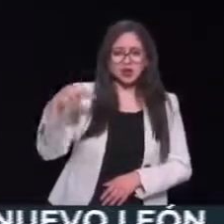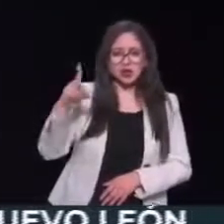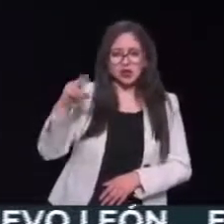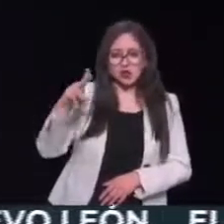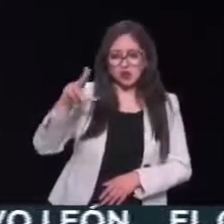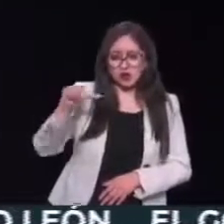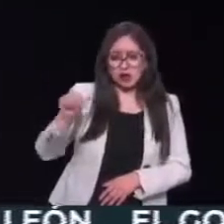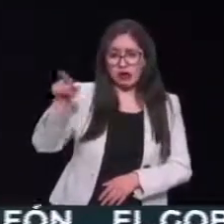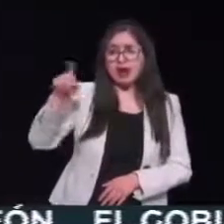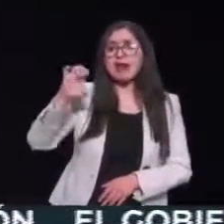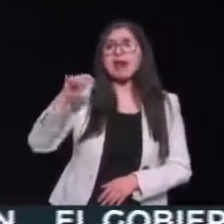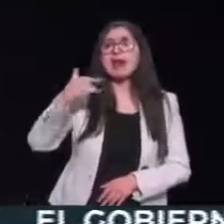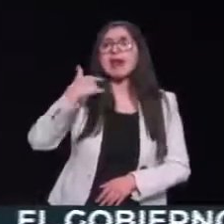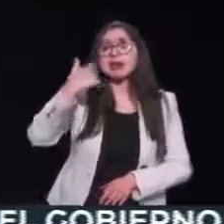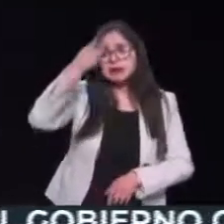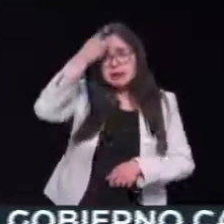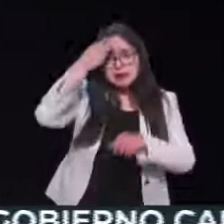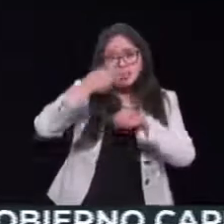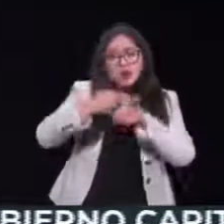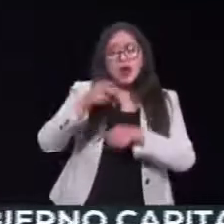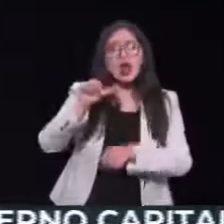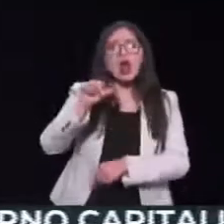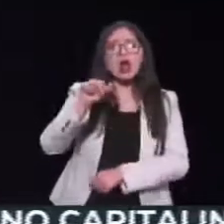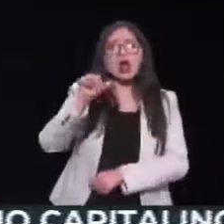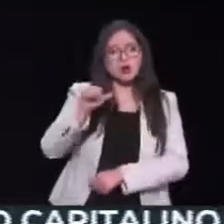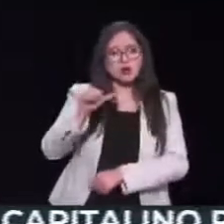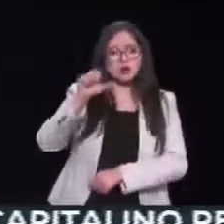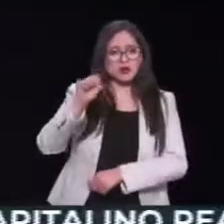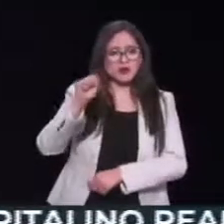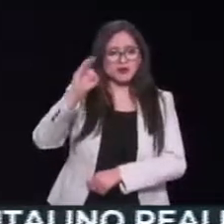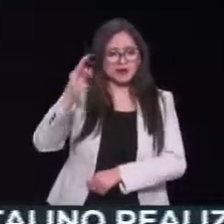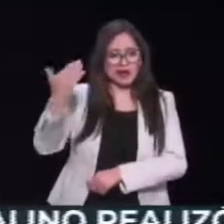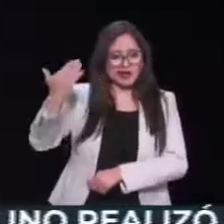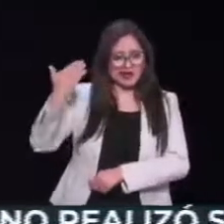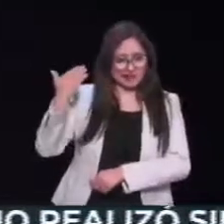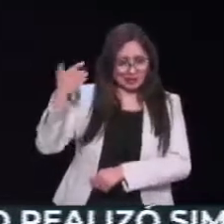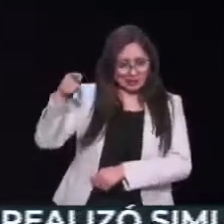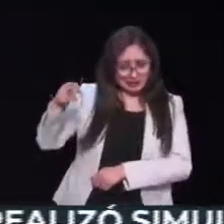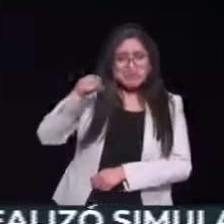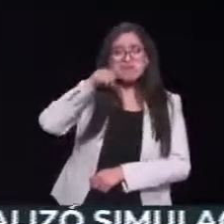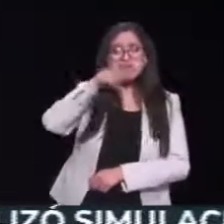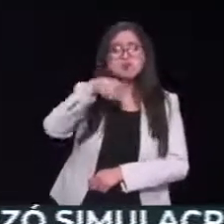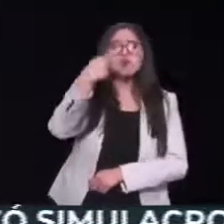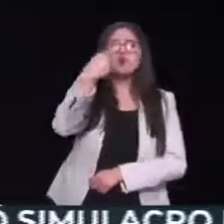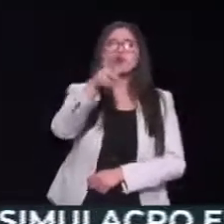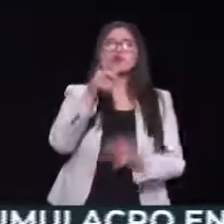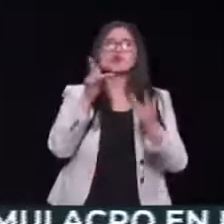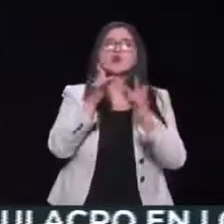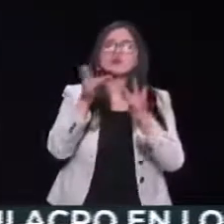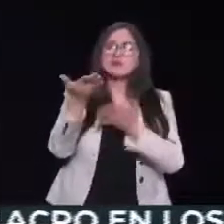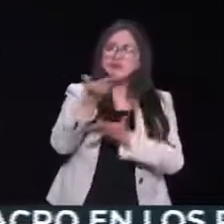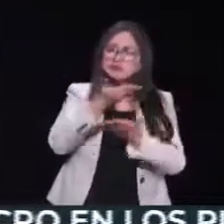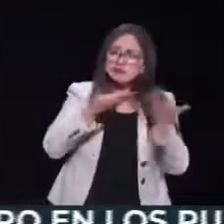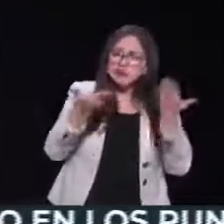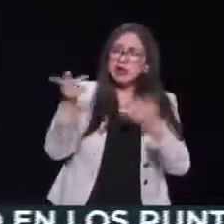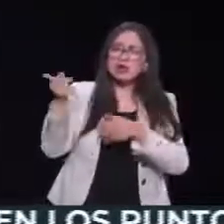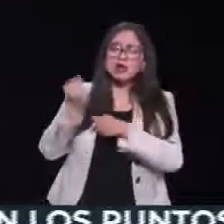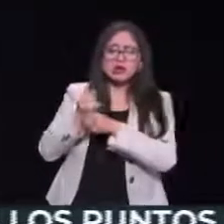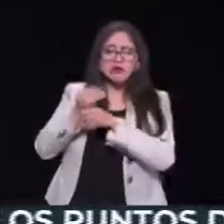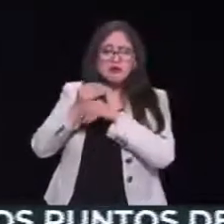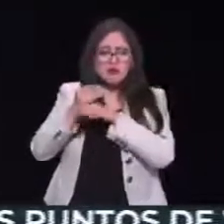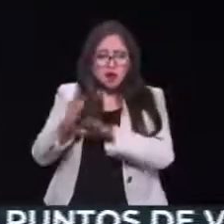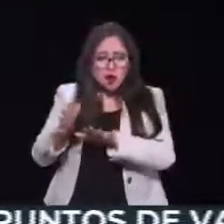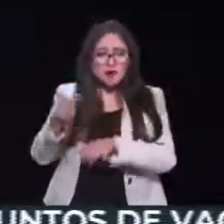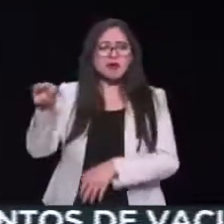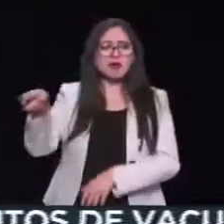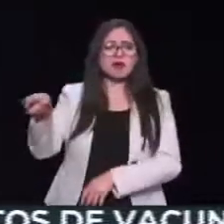exdirectora general de la Auditoría Forense de la Auditoría Superior de la Federación, comentó también en sus redes sociales que el informe presentado por la auditoría